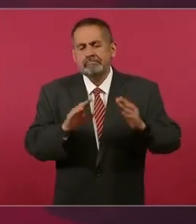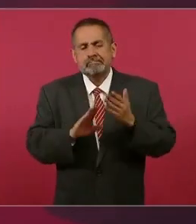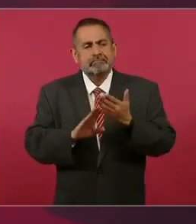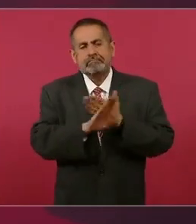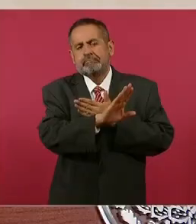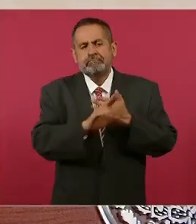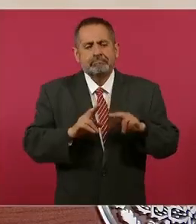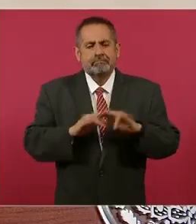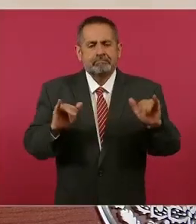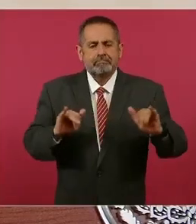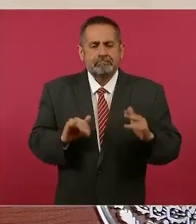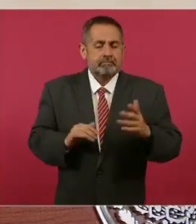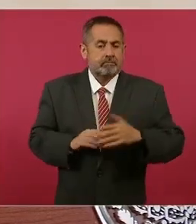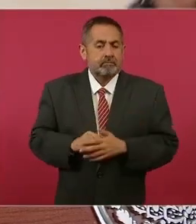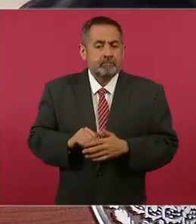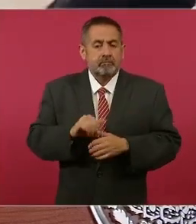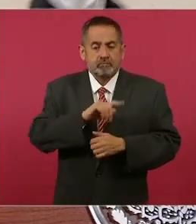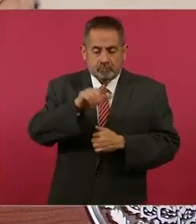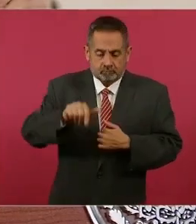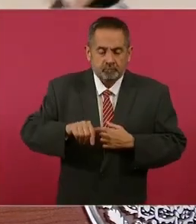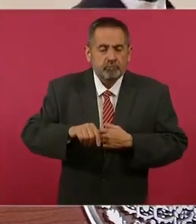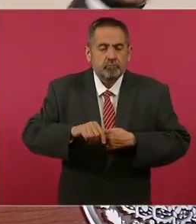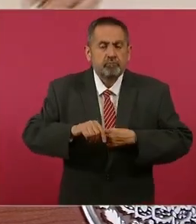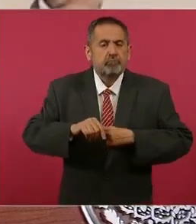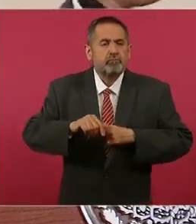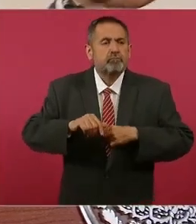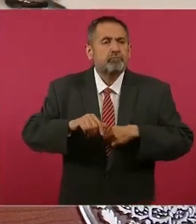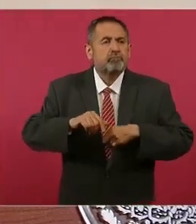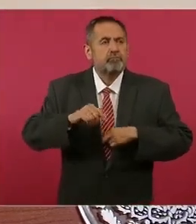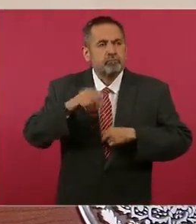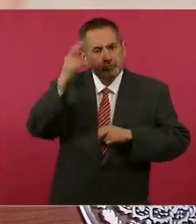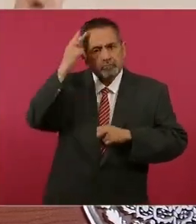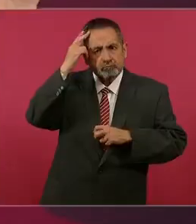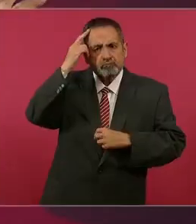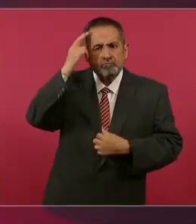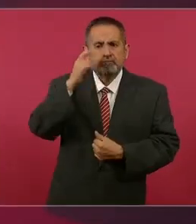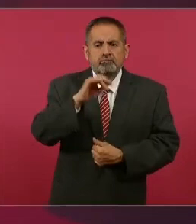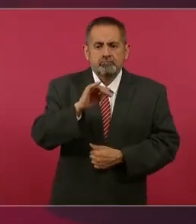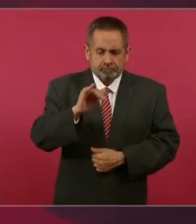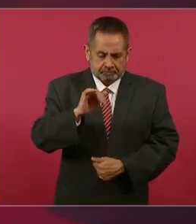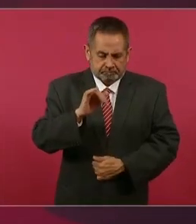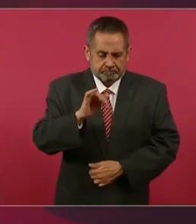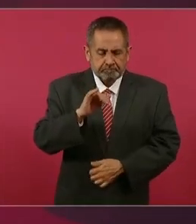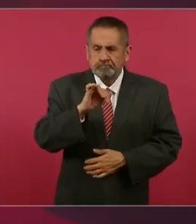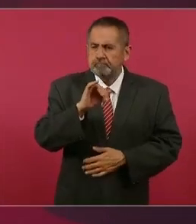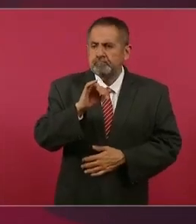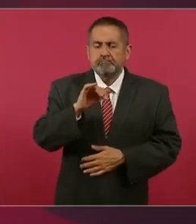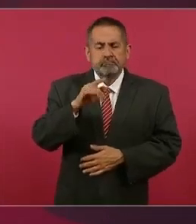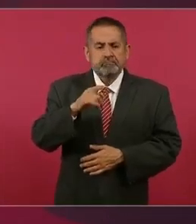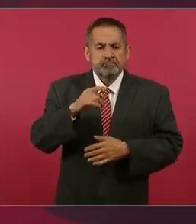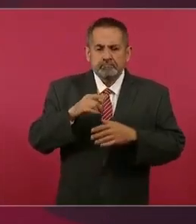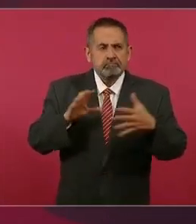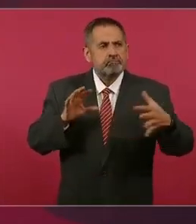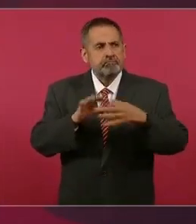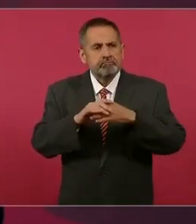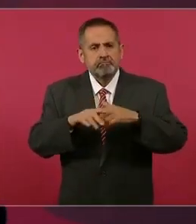intervención. Con Porfirio Díaz sí se dio la integración, pero de todas maneras Porfirio Díaz procuró